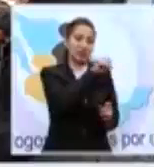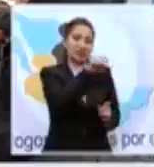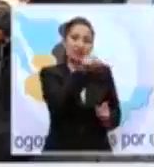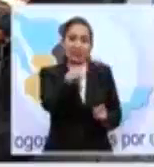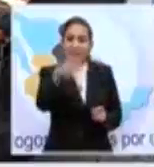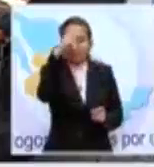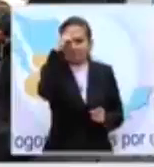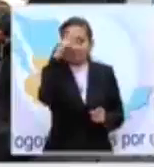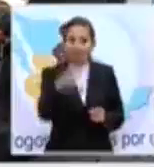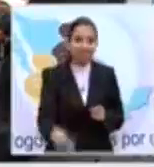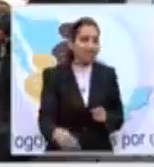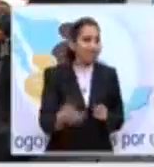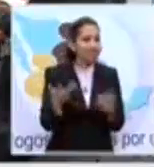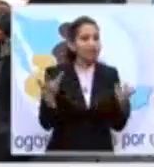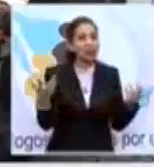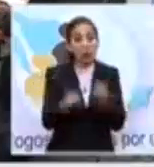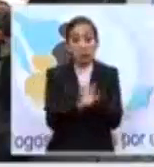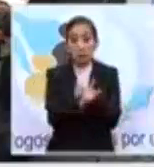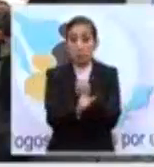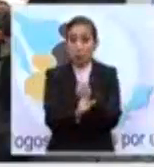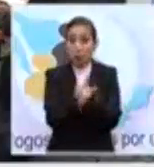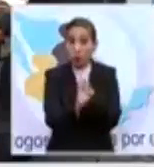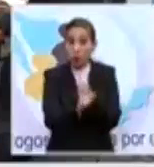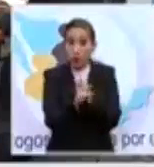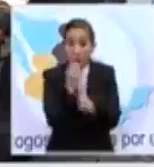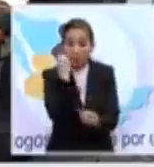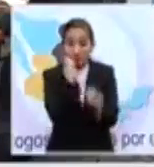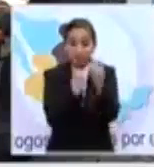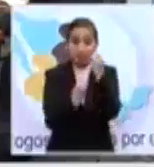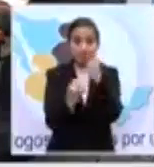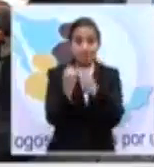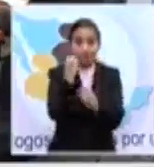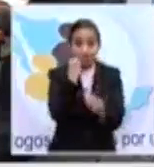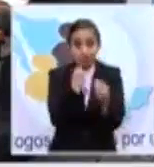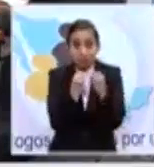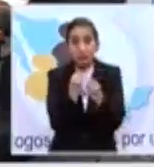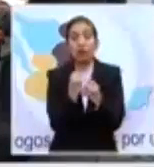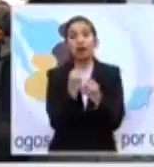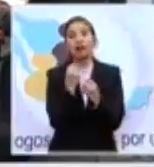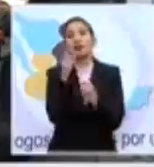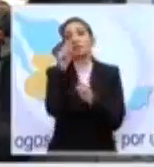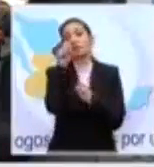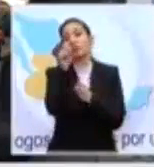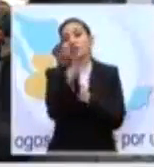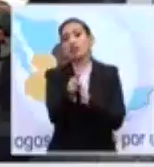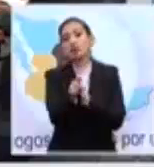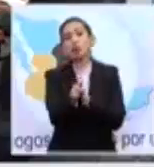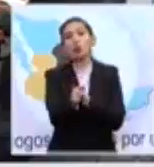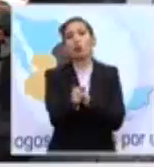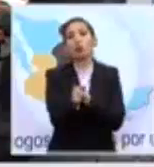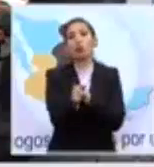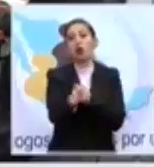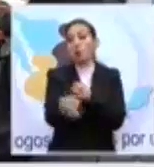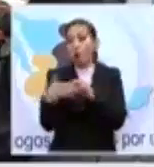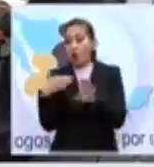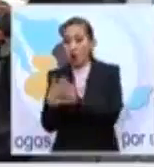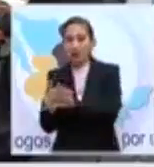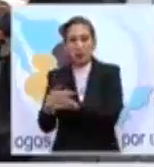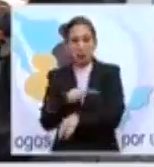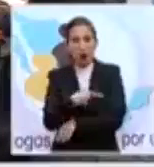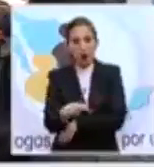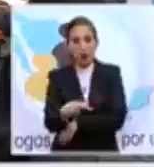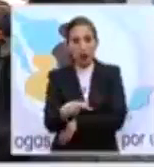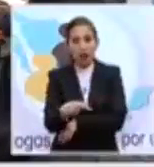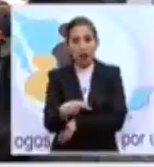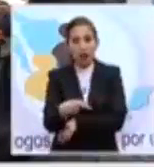haber dejado que el problema de la alimentación, del mismo combate a la pobreza,